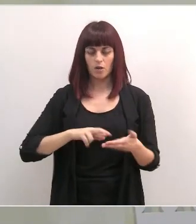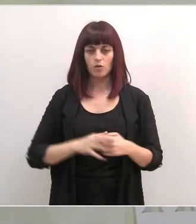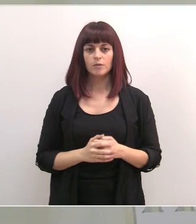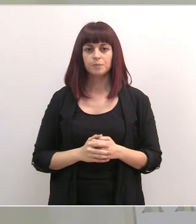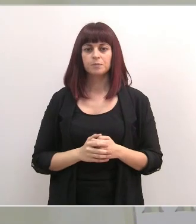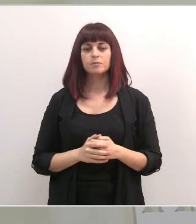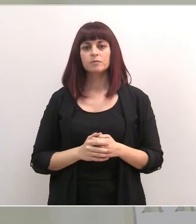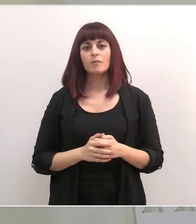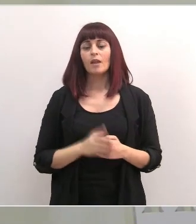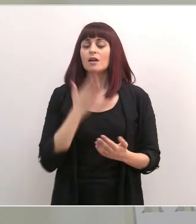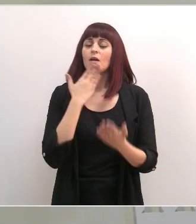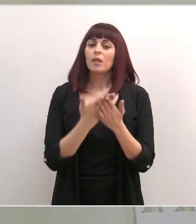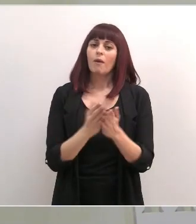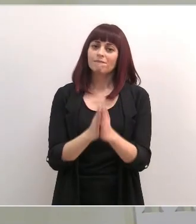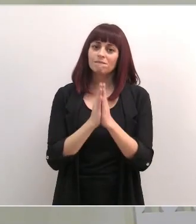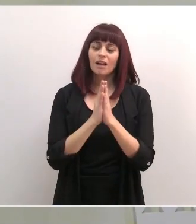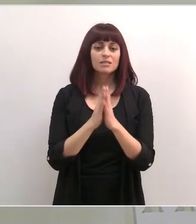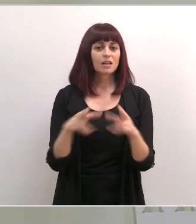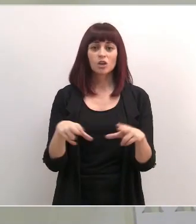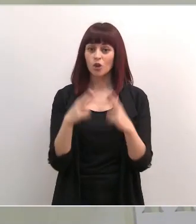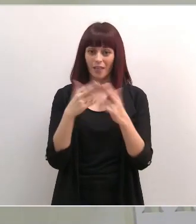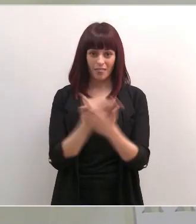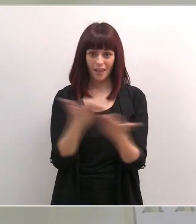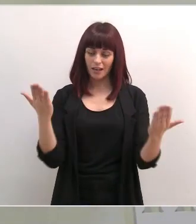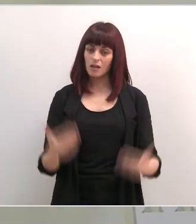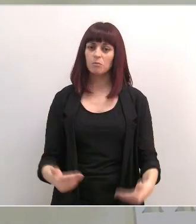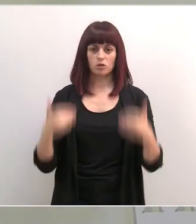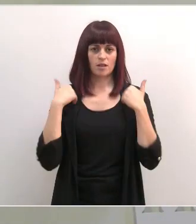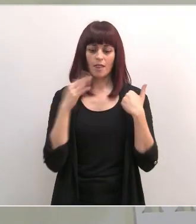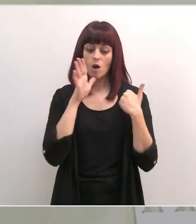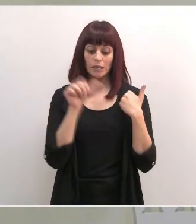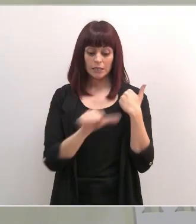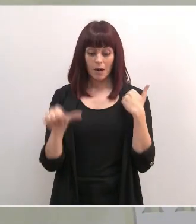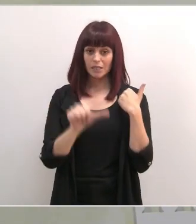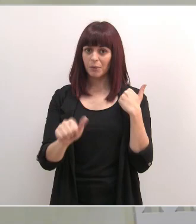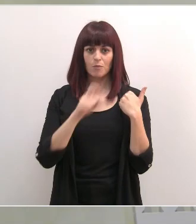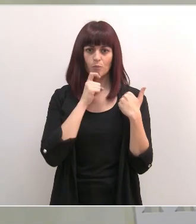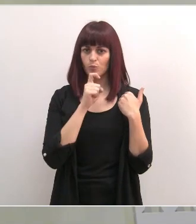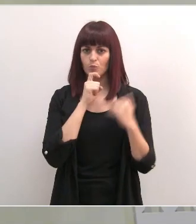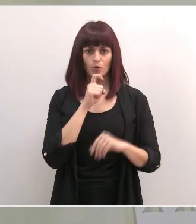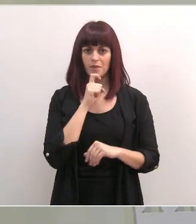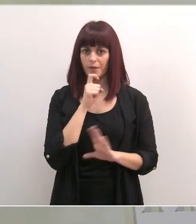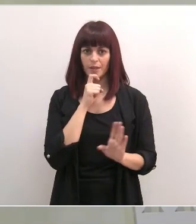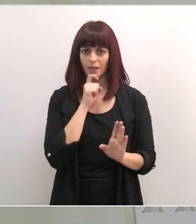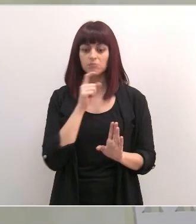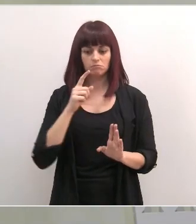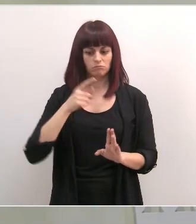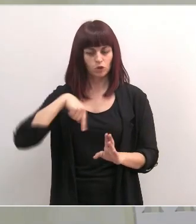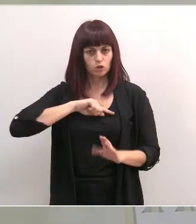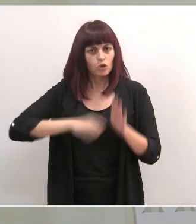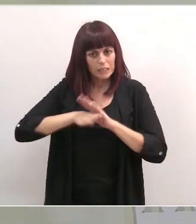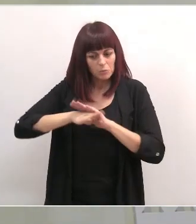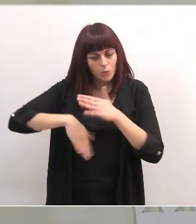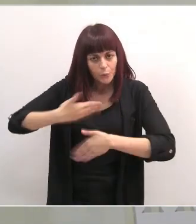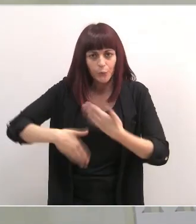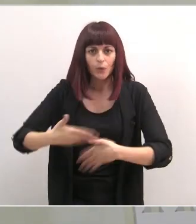Volvemos a apelar a la corresponsabilidad de la sociedad en general. Afrontamos semanas que serán muy difíciles mientras seguimos progresando en